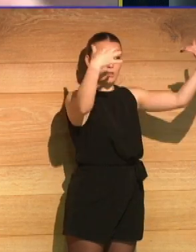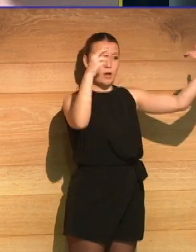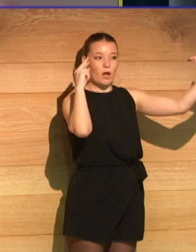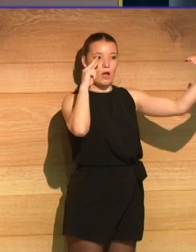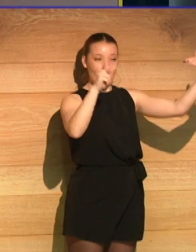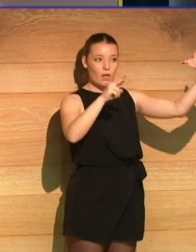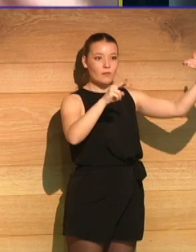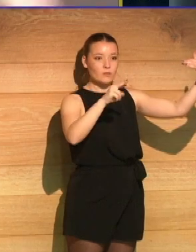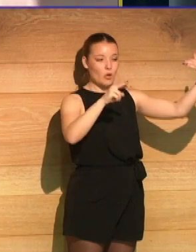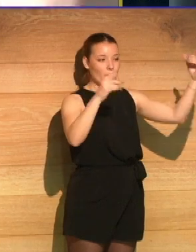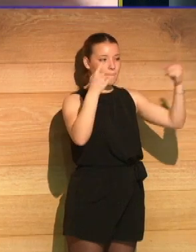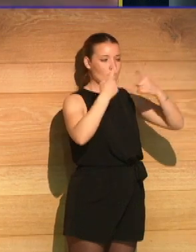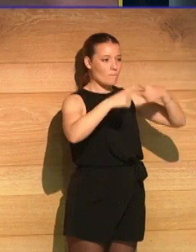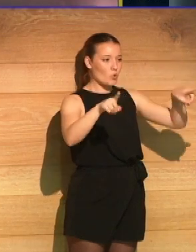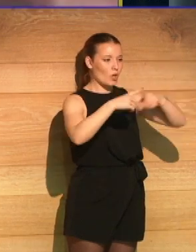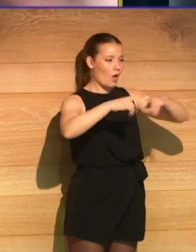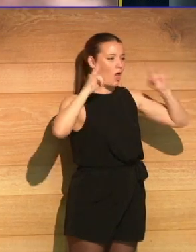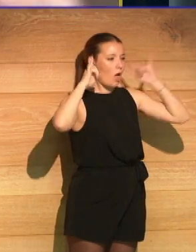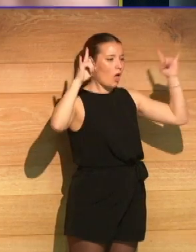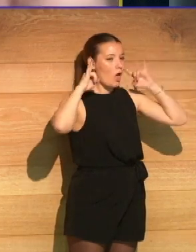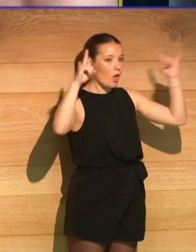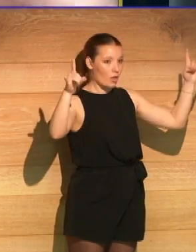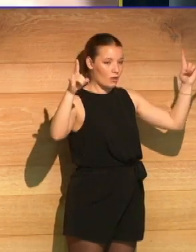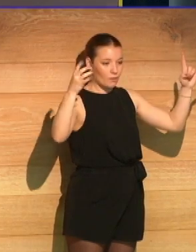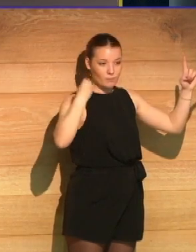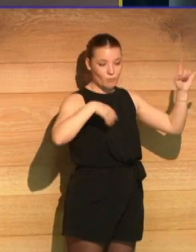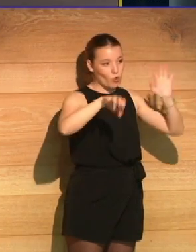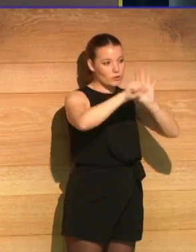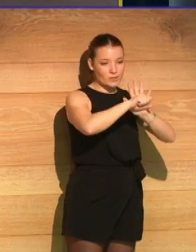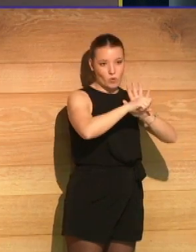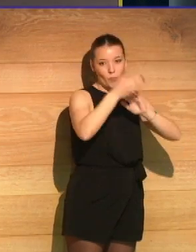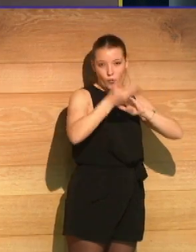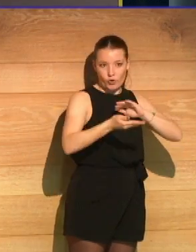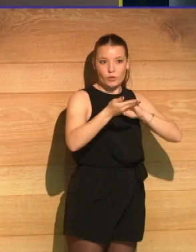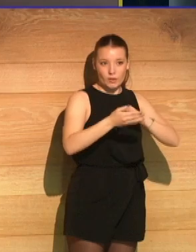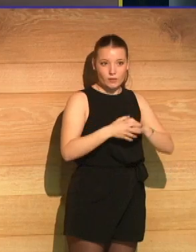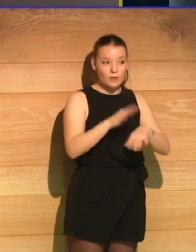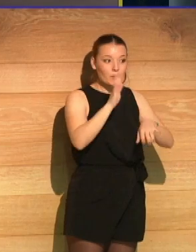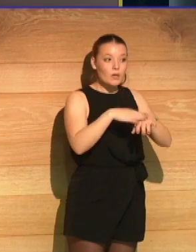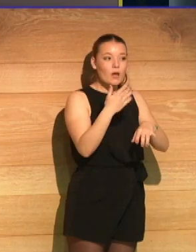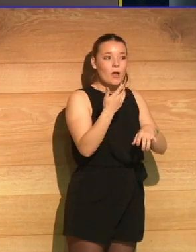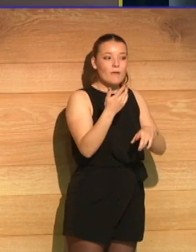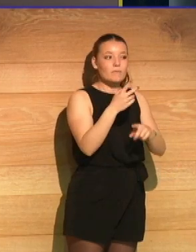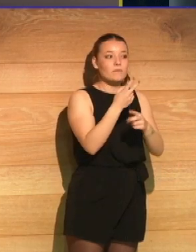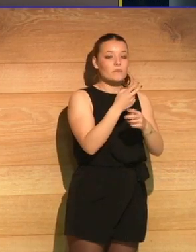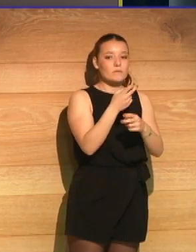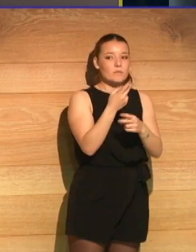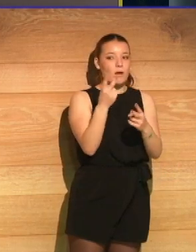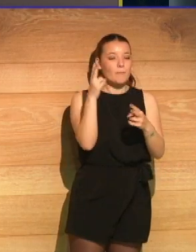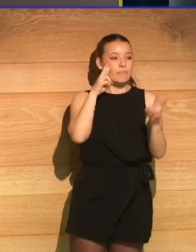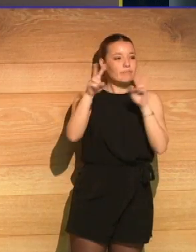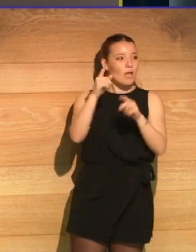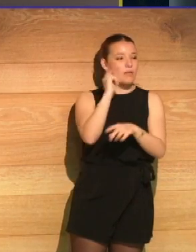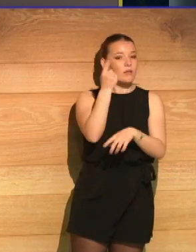boom. Entonces es un simbolismo operática total para decir, mira esto, escucha a ella,